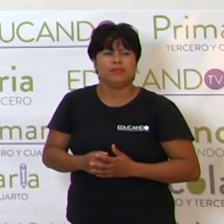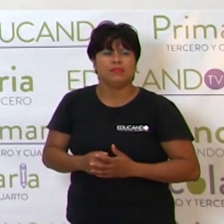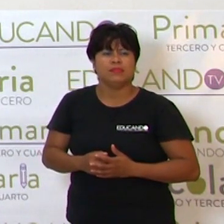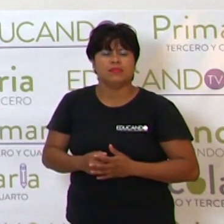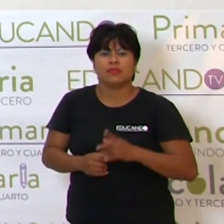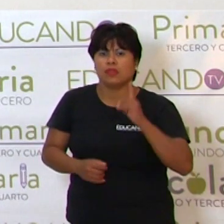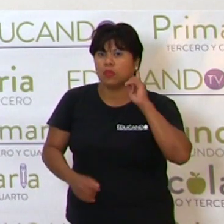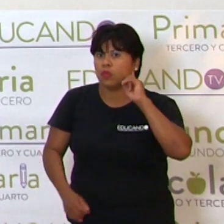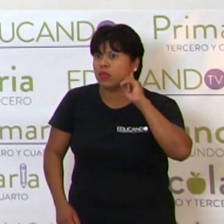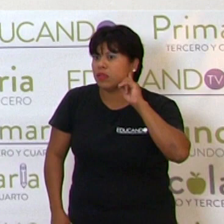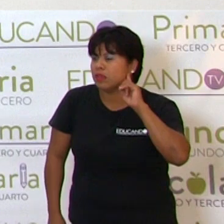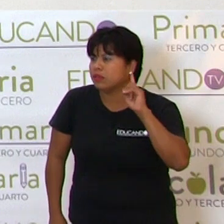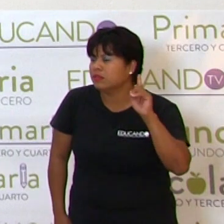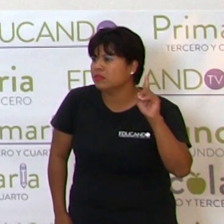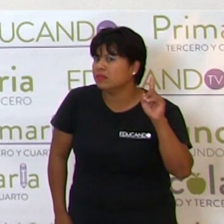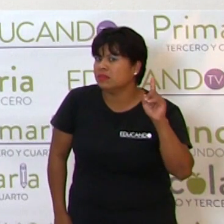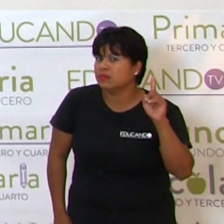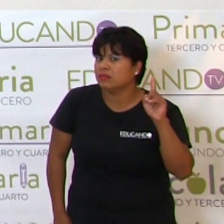¿Oyes?